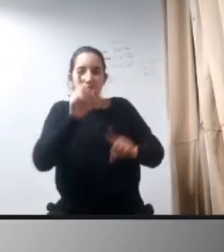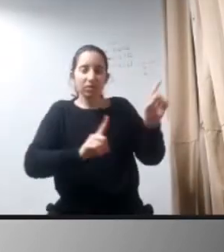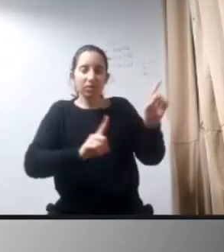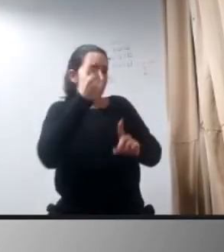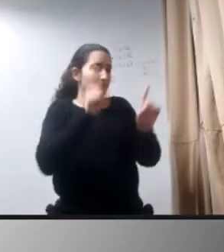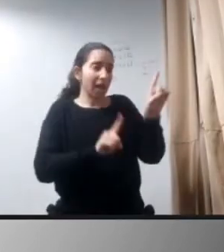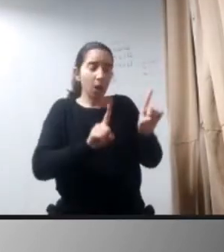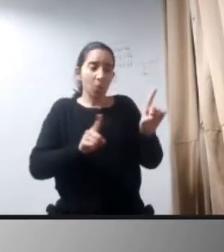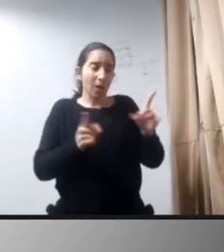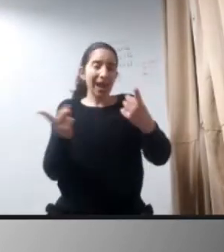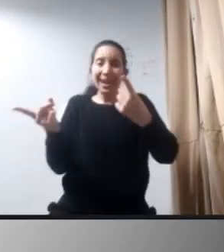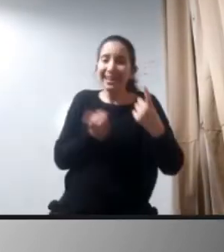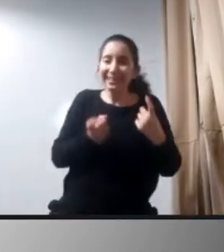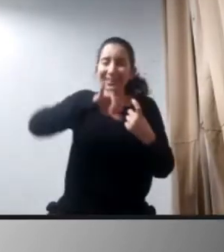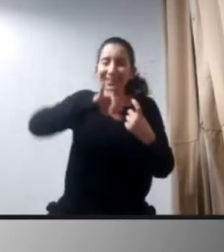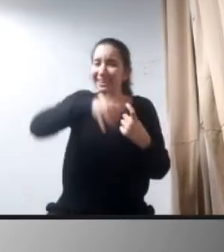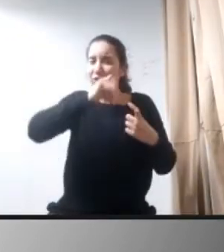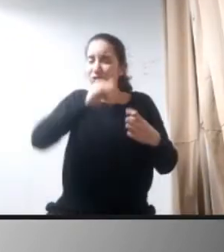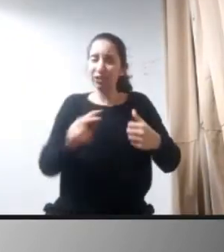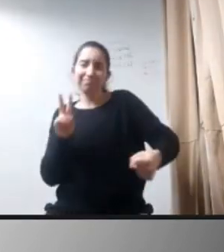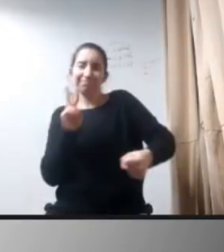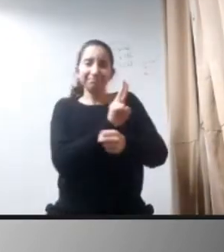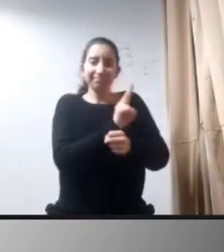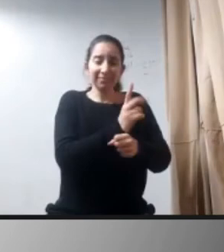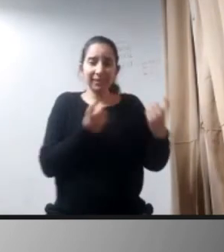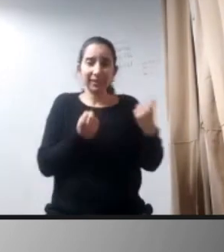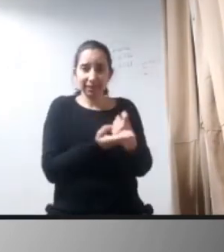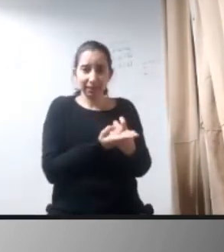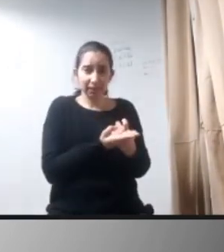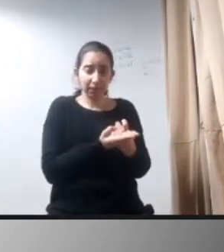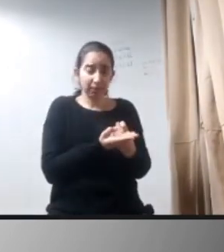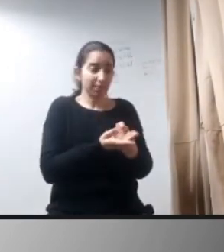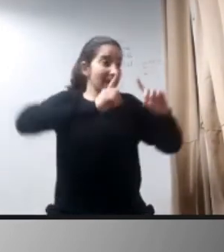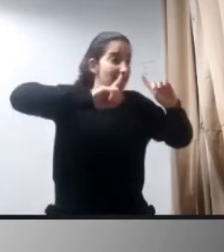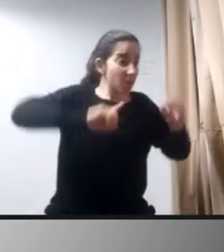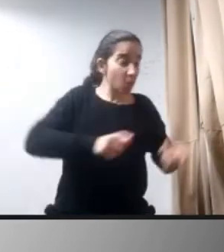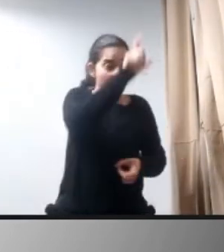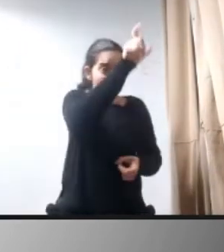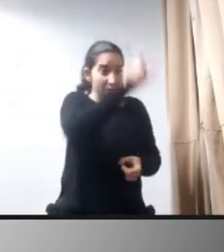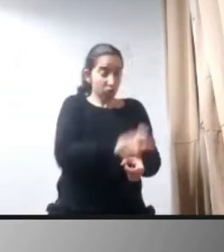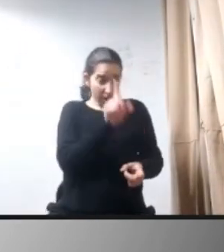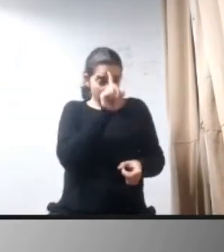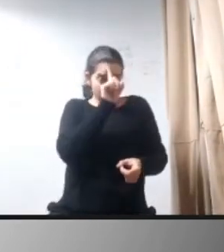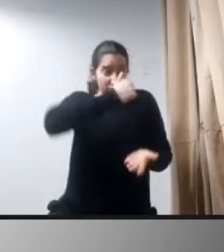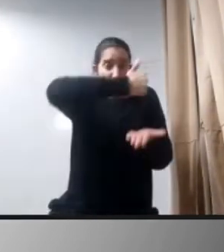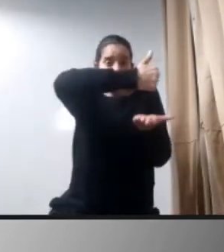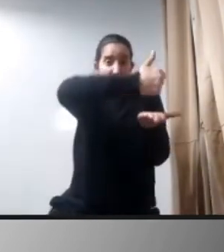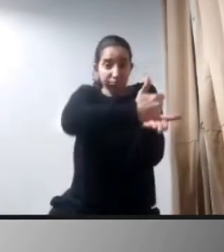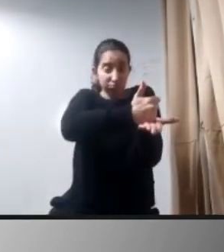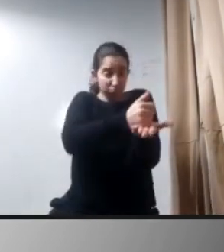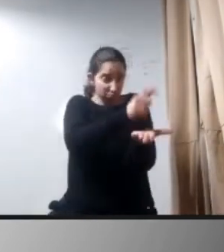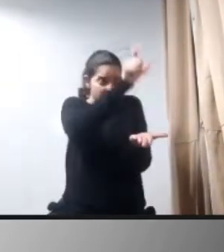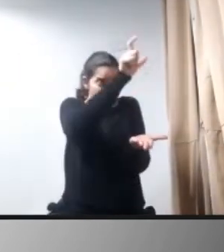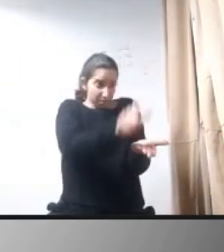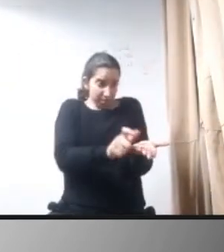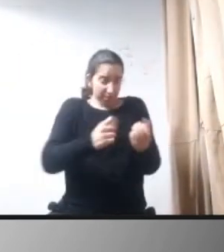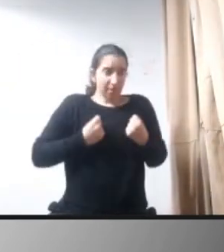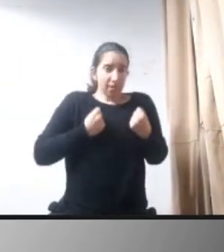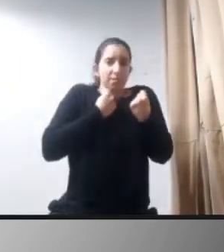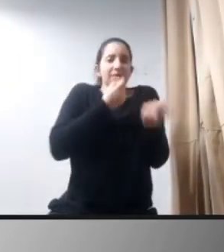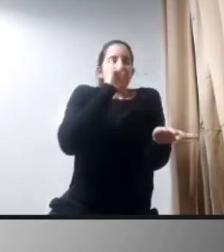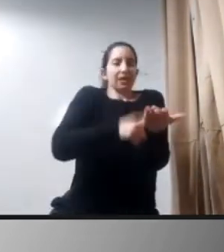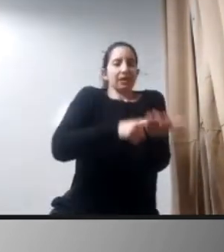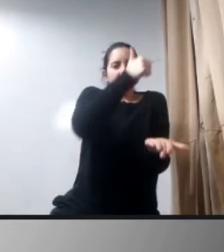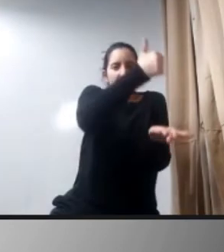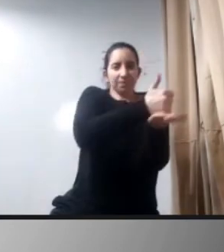fuese, no elimina la agencia subjetiva de la persona que es cuidada, que